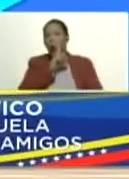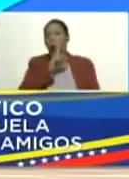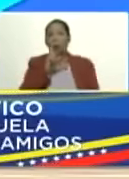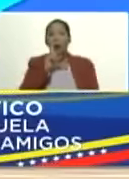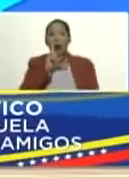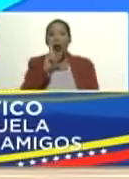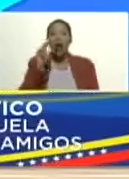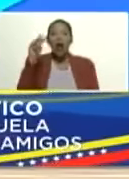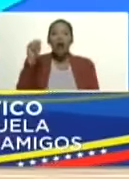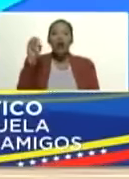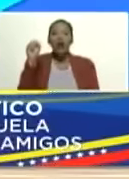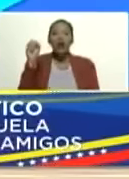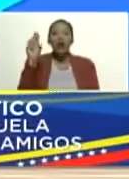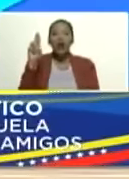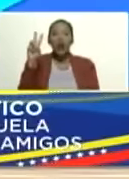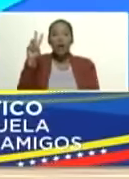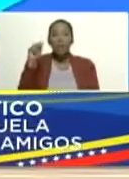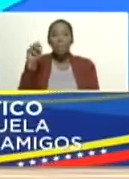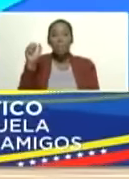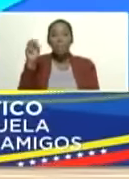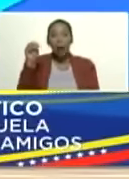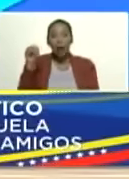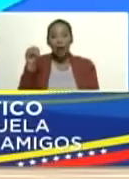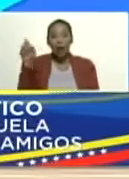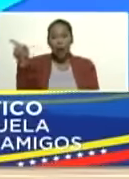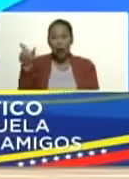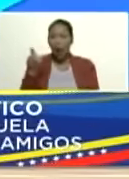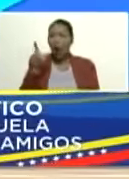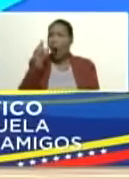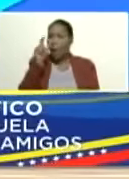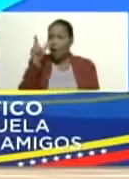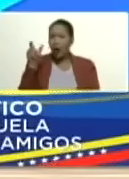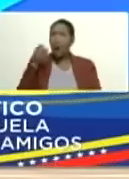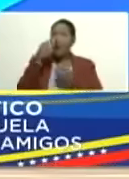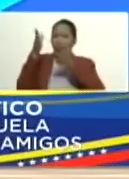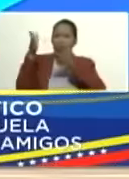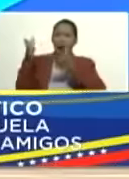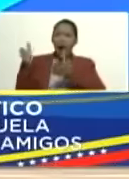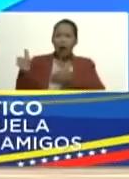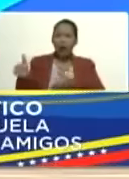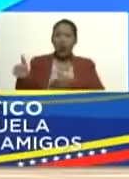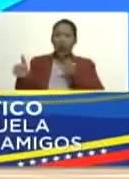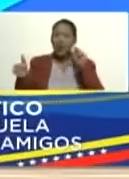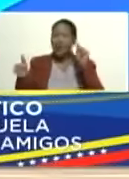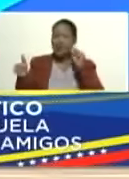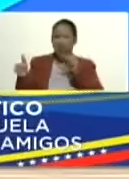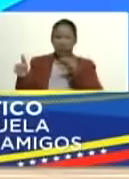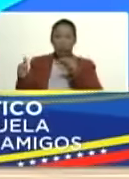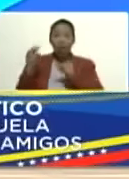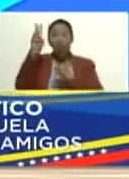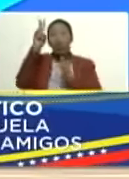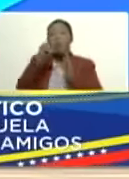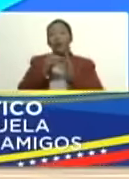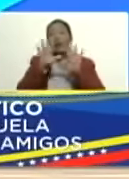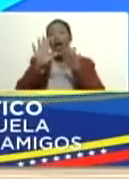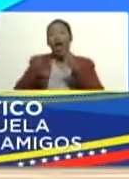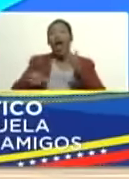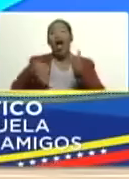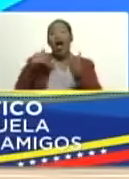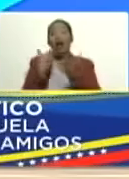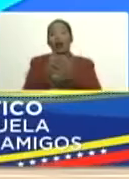Norman Girvan, un buen hombre. Y él estuvo del 2010 al